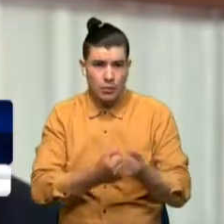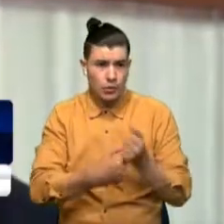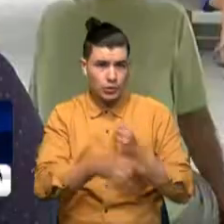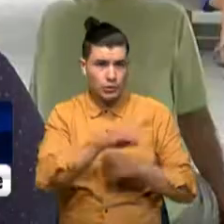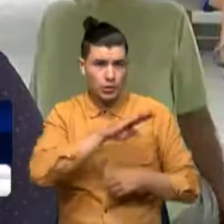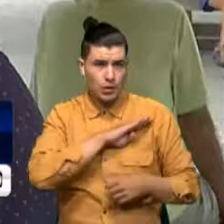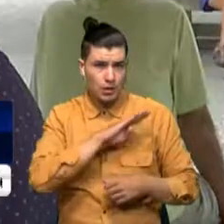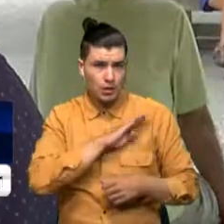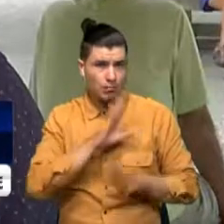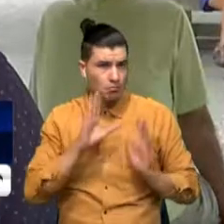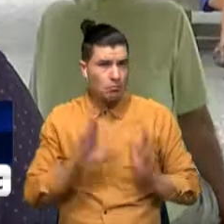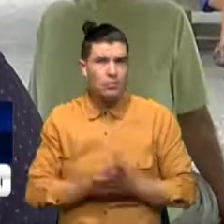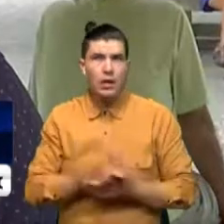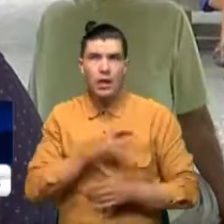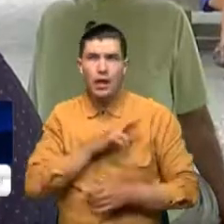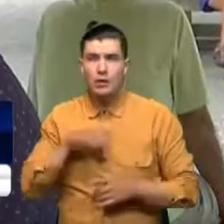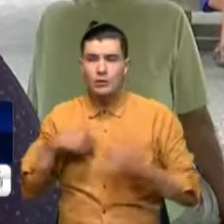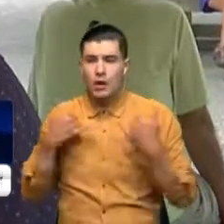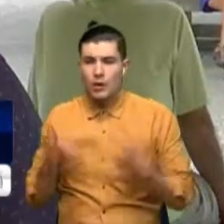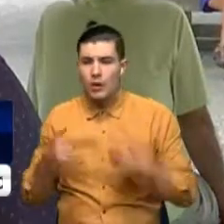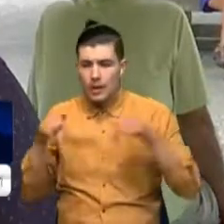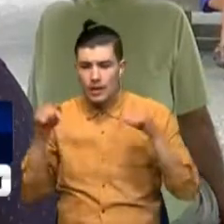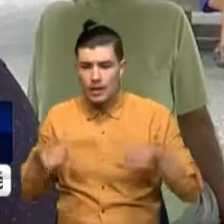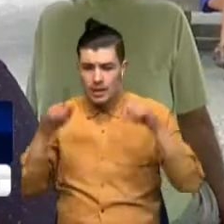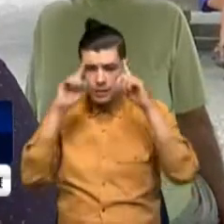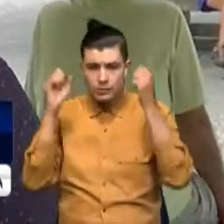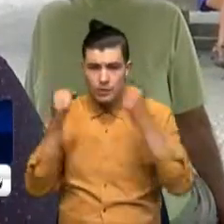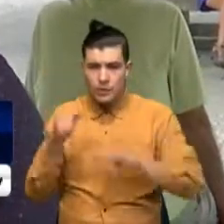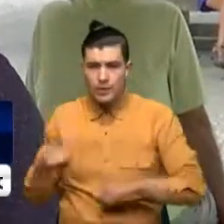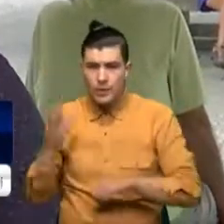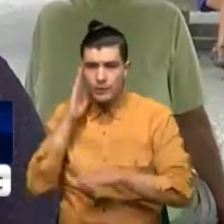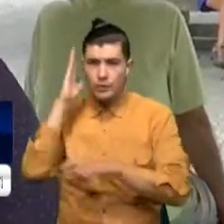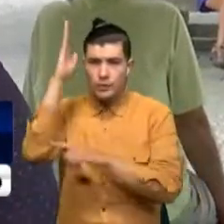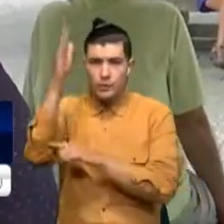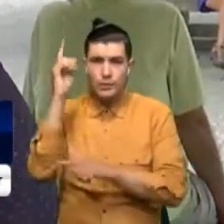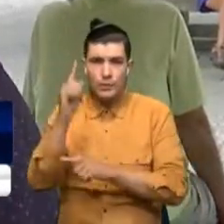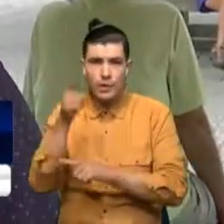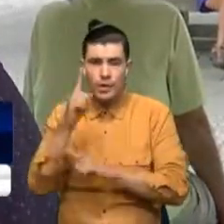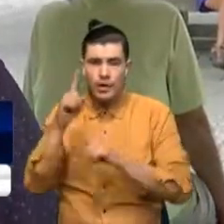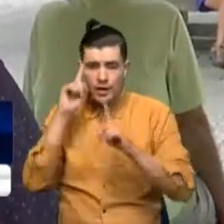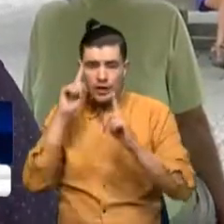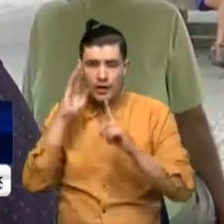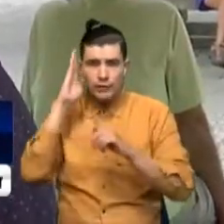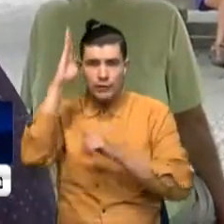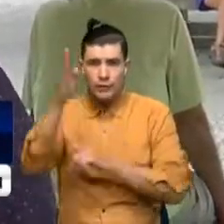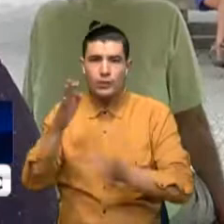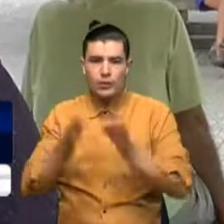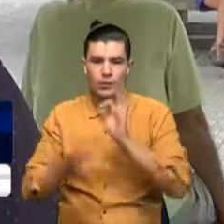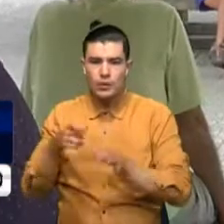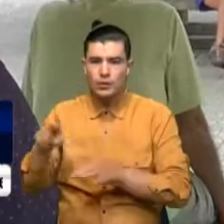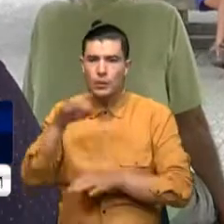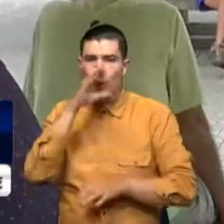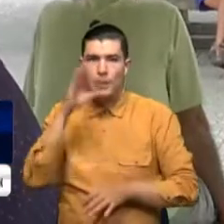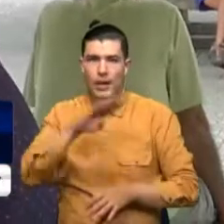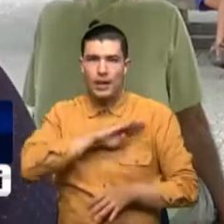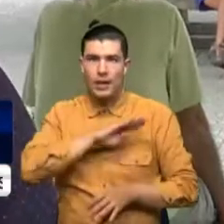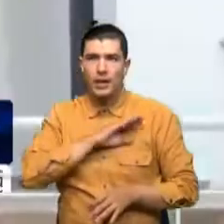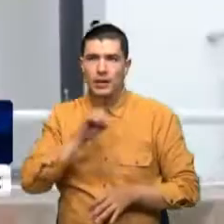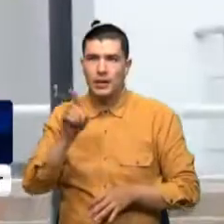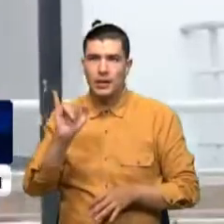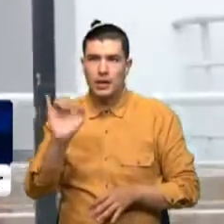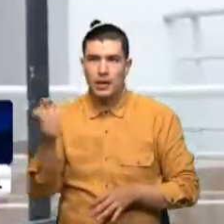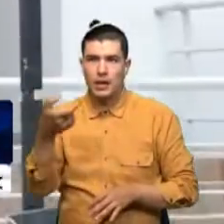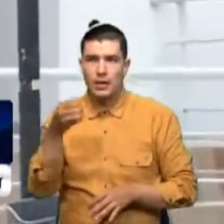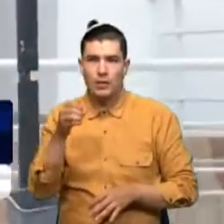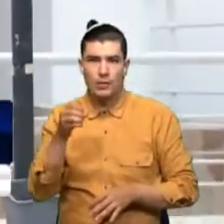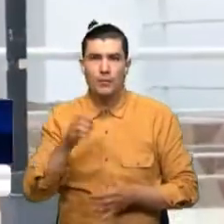burgomaestre. Nosotros nos preocupa como patienses el futuro político y el futuro judicial de nuestro alcalde Diego González. Esperamos que salga bien librado de este proceso.